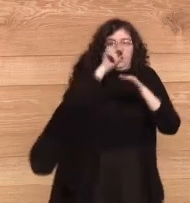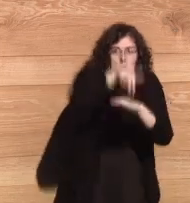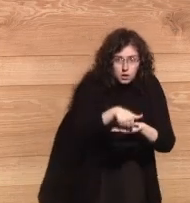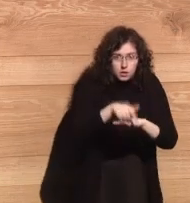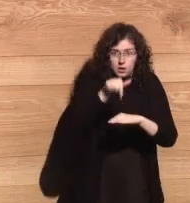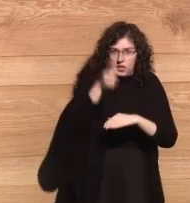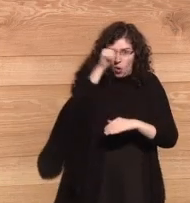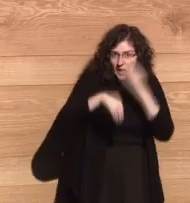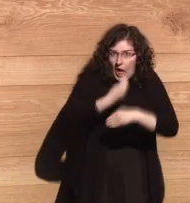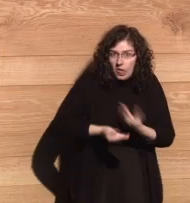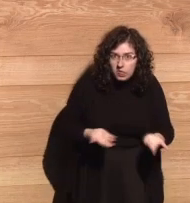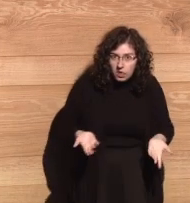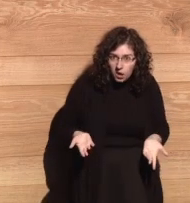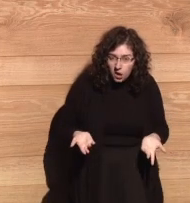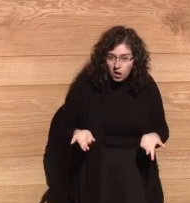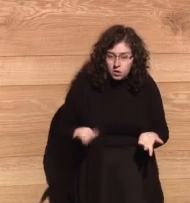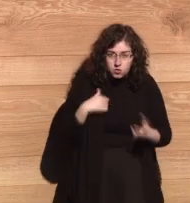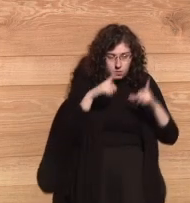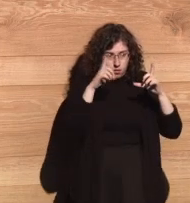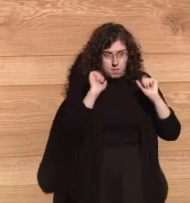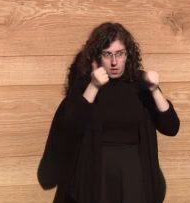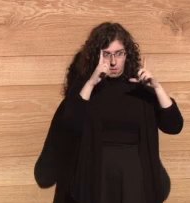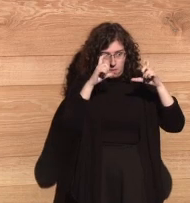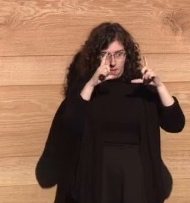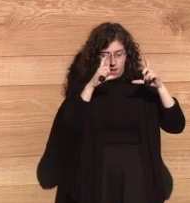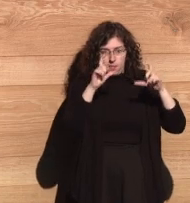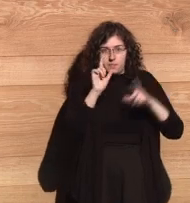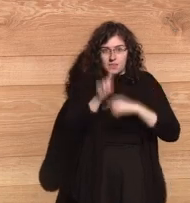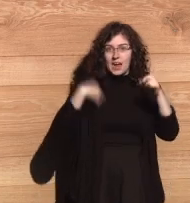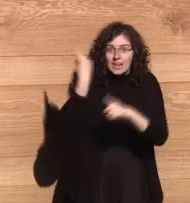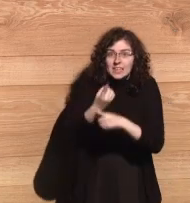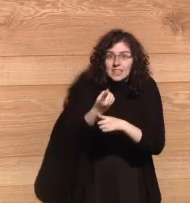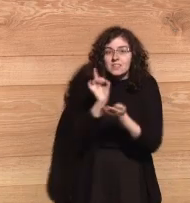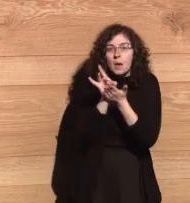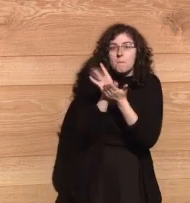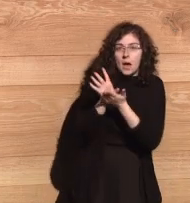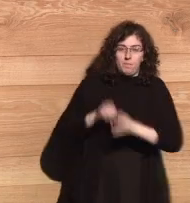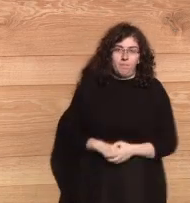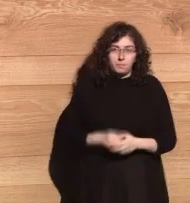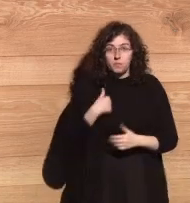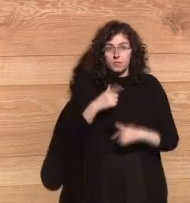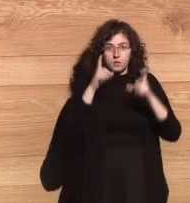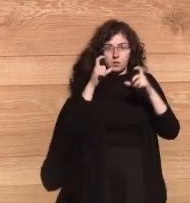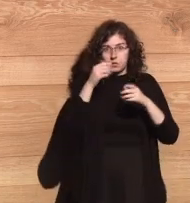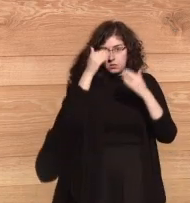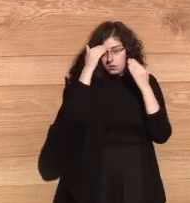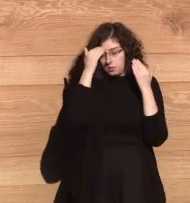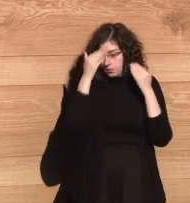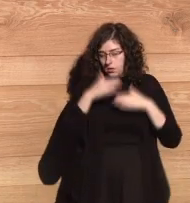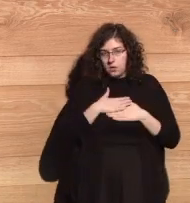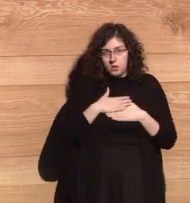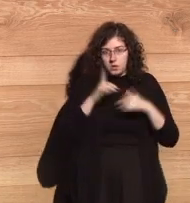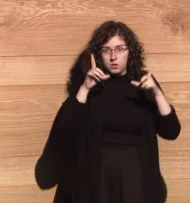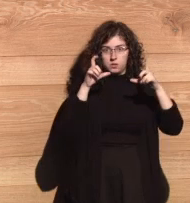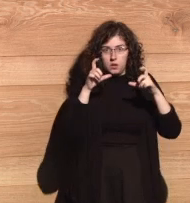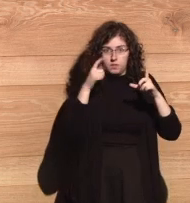hombre, ¿qué está haciendo? Y empieza a tirar fotos y el día siguiente lo cesan. Y yo con esta foto, yo diciendo, Dios mío, pero si es que yo saco esta